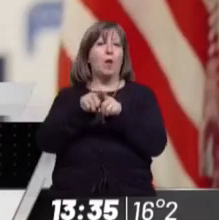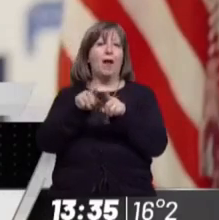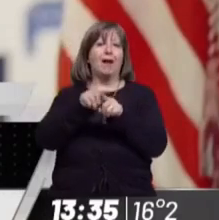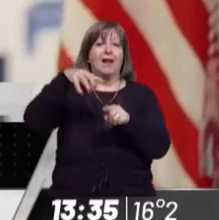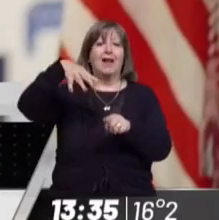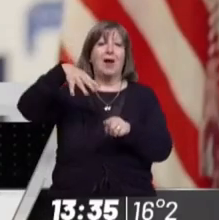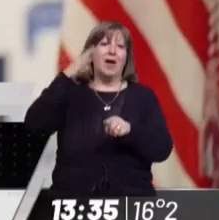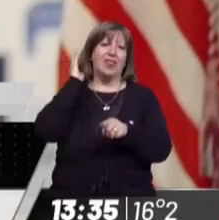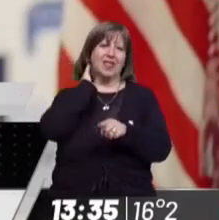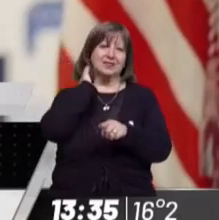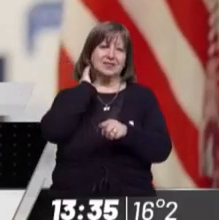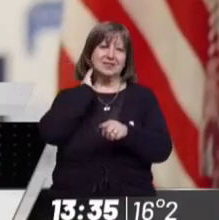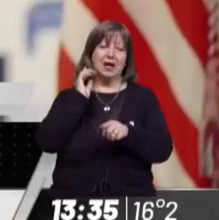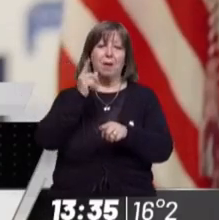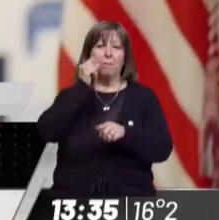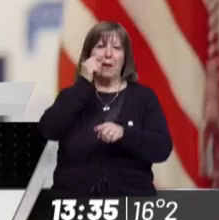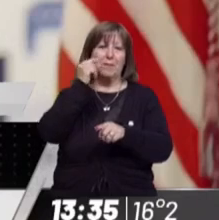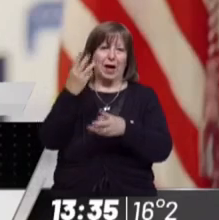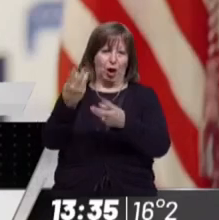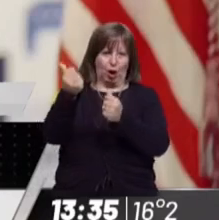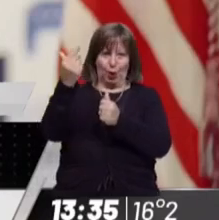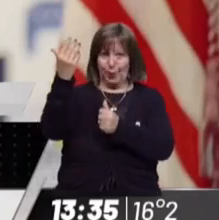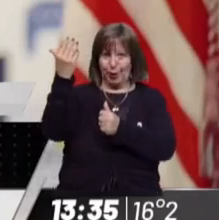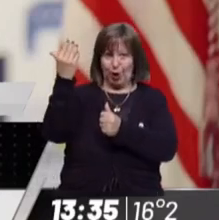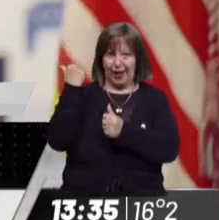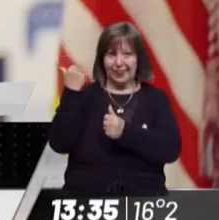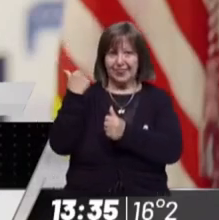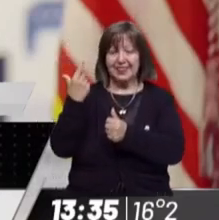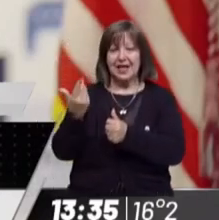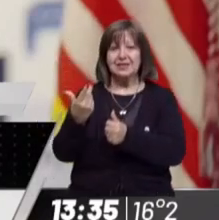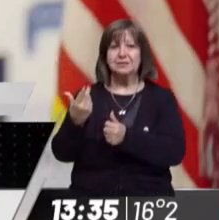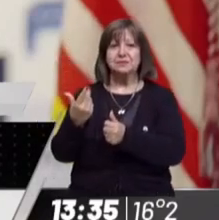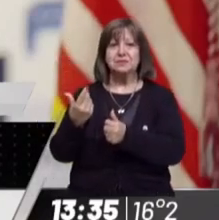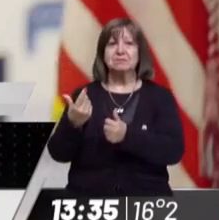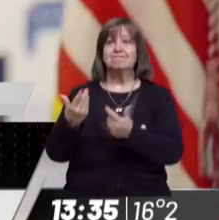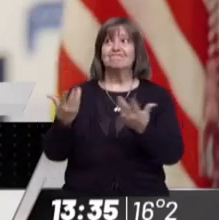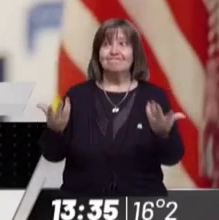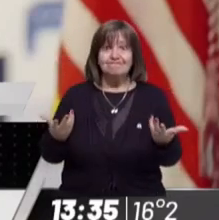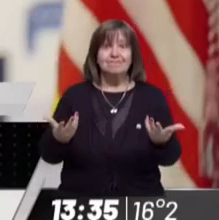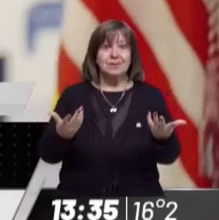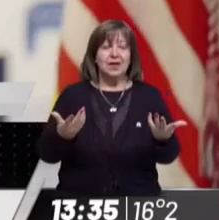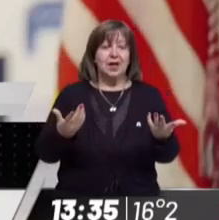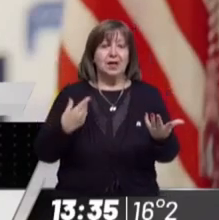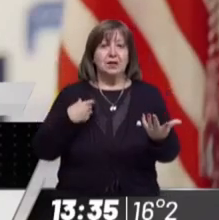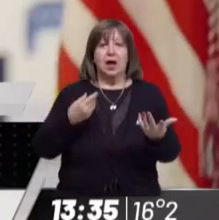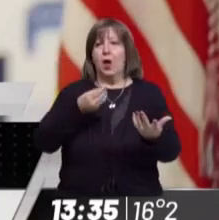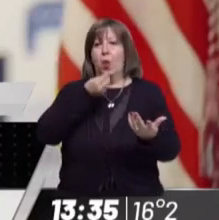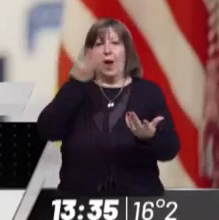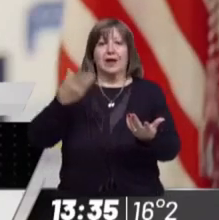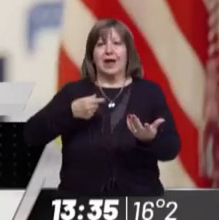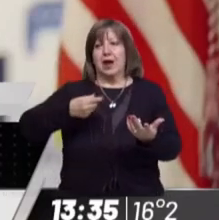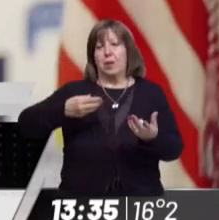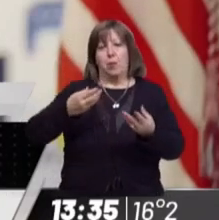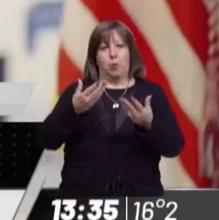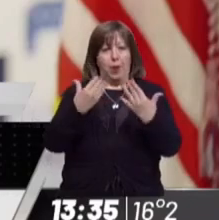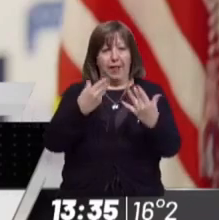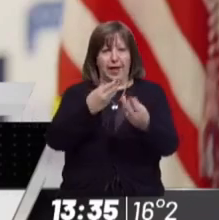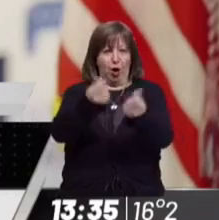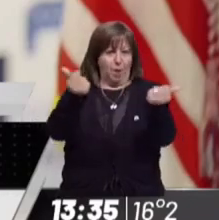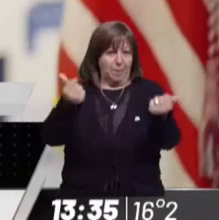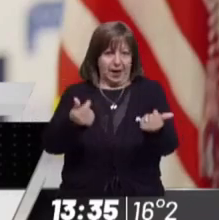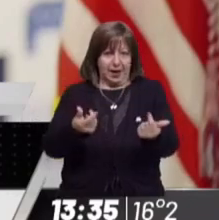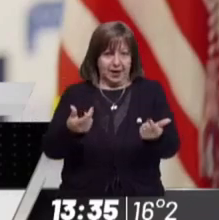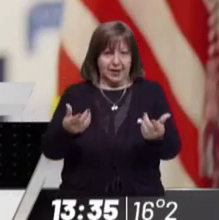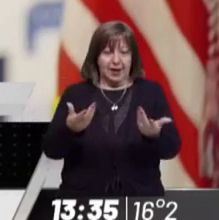le había comprado el padre, es una locura. Todavía no se pudieron sacar los fusiles de asalto de Estados Unidos. Estados Unidos hizo una reforma que es la segunda